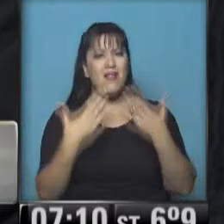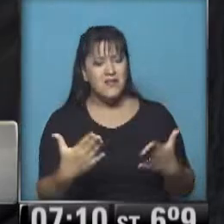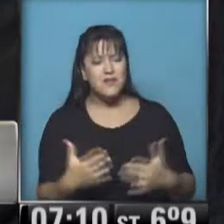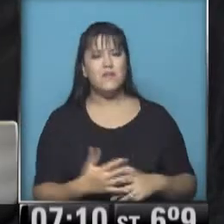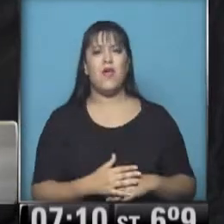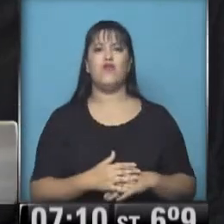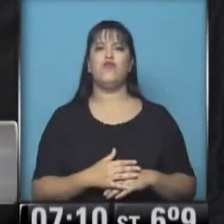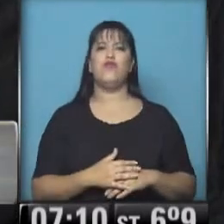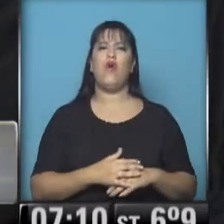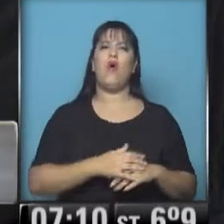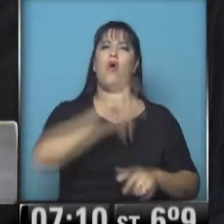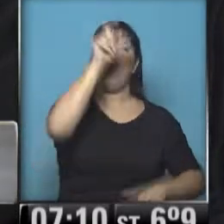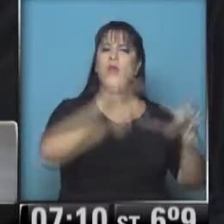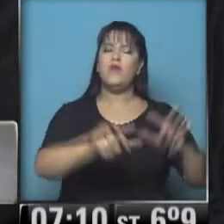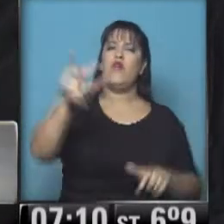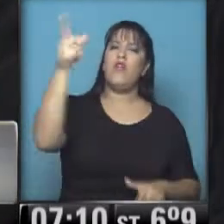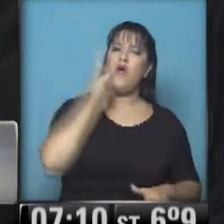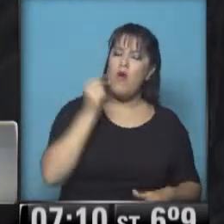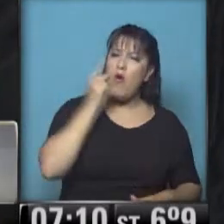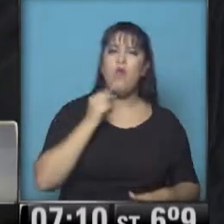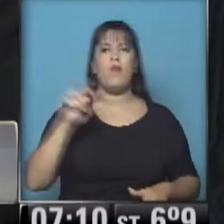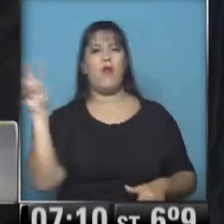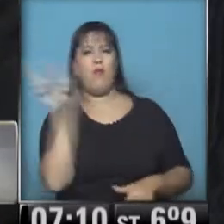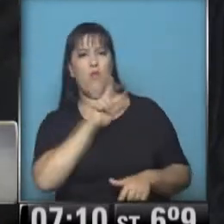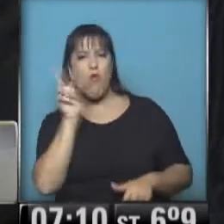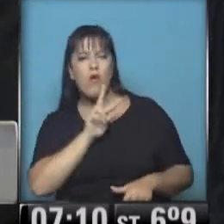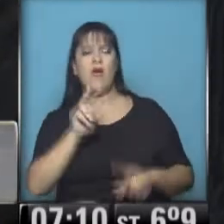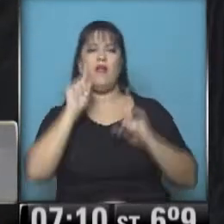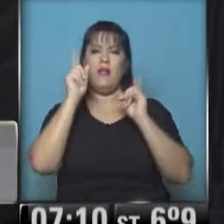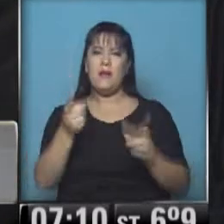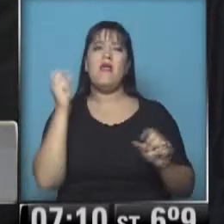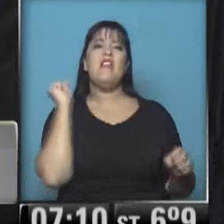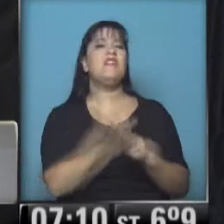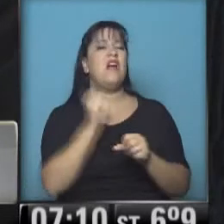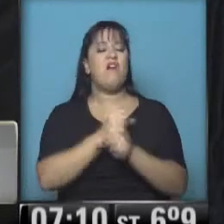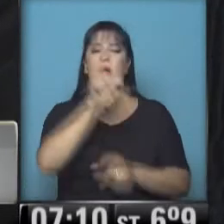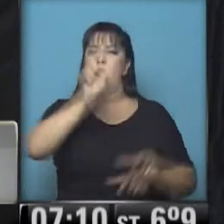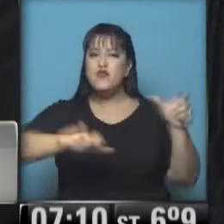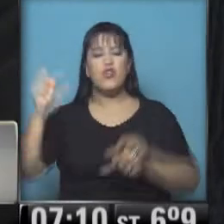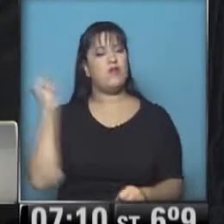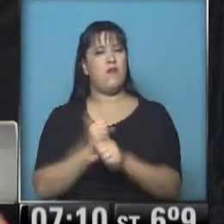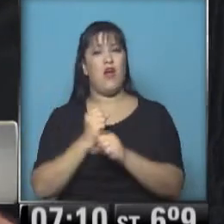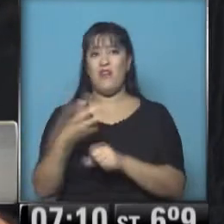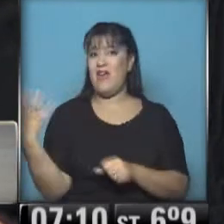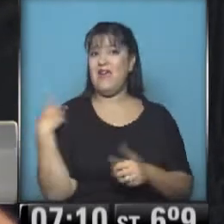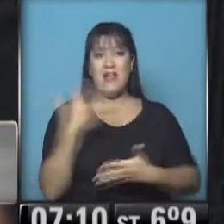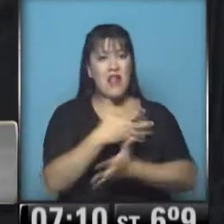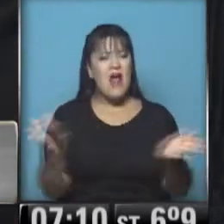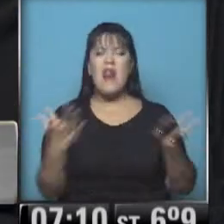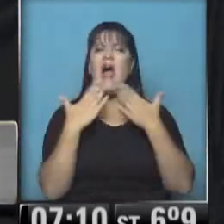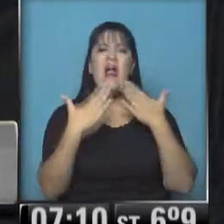a los de hombres y mujeres a los trabajadores en general por haber